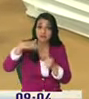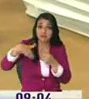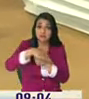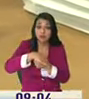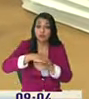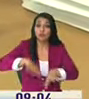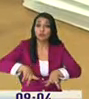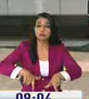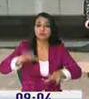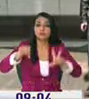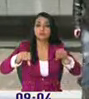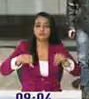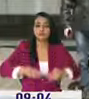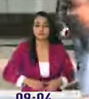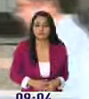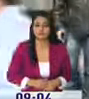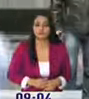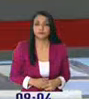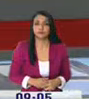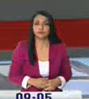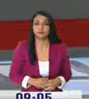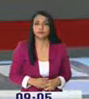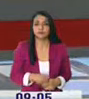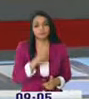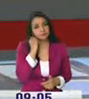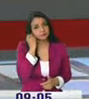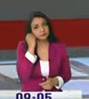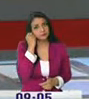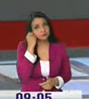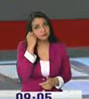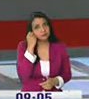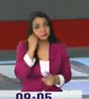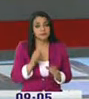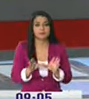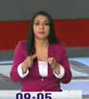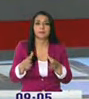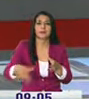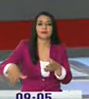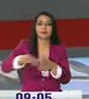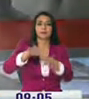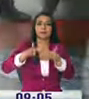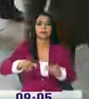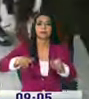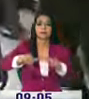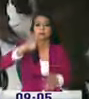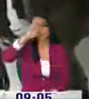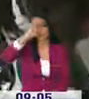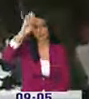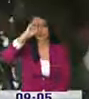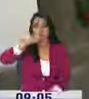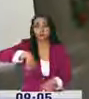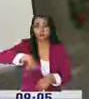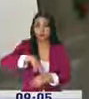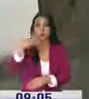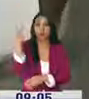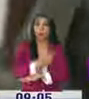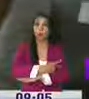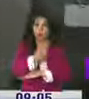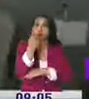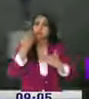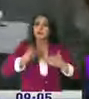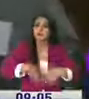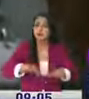de corrupción. Informó Javier Gallo. Vamos a contarles que el Departamento de Criminalística y la Policía Nacional por segundo día consecutivo se lleva